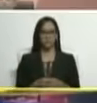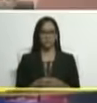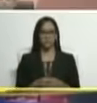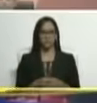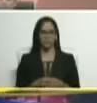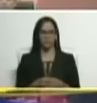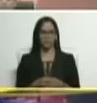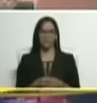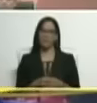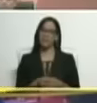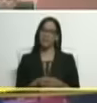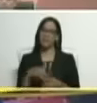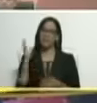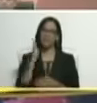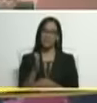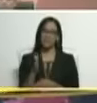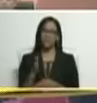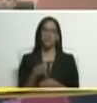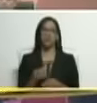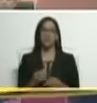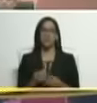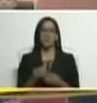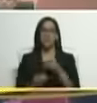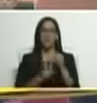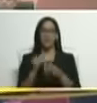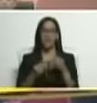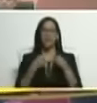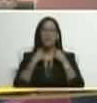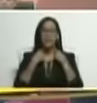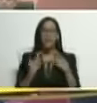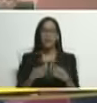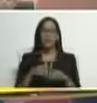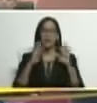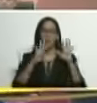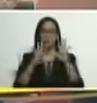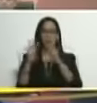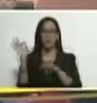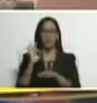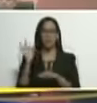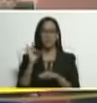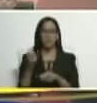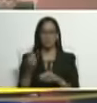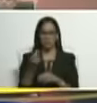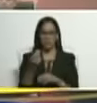que las sanciones nos llevaron a perder el 99% de los ingresos.